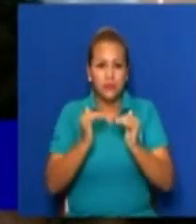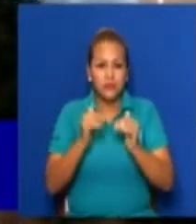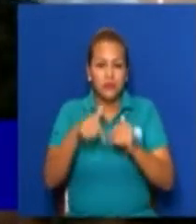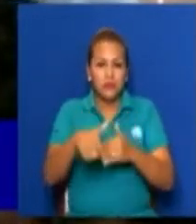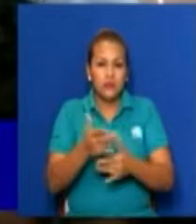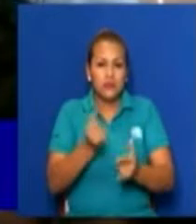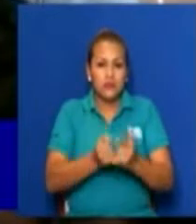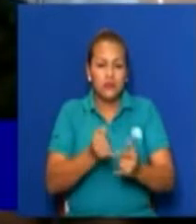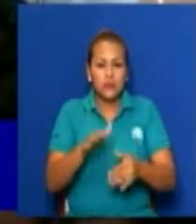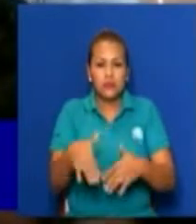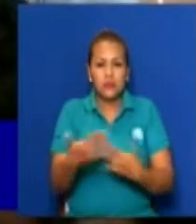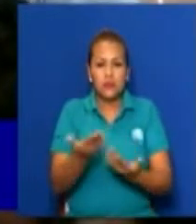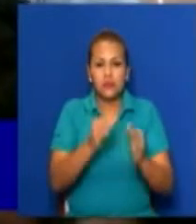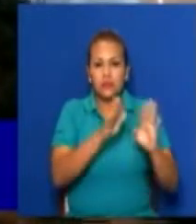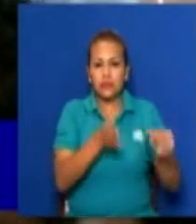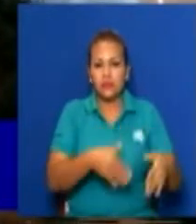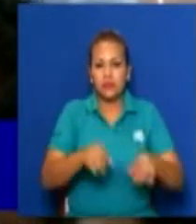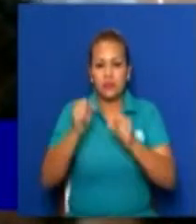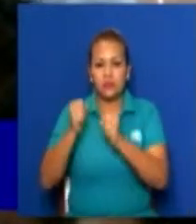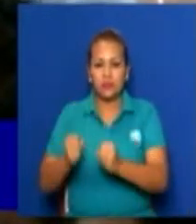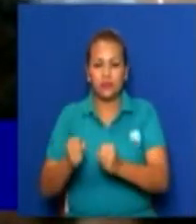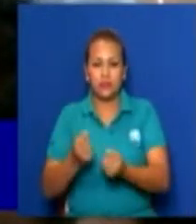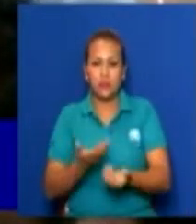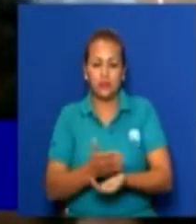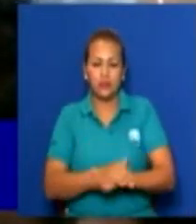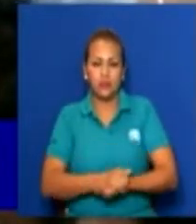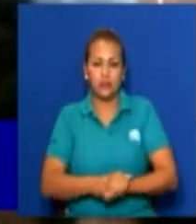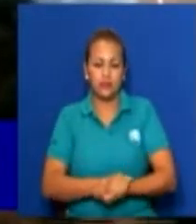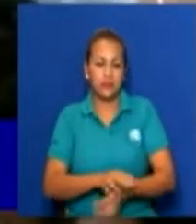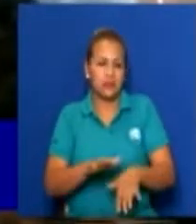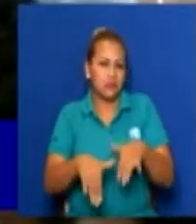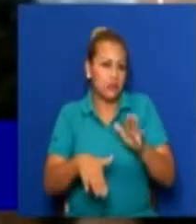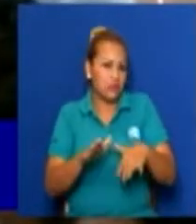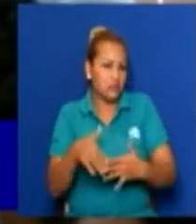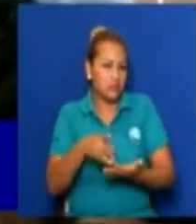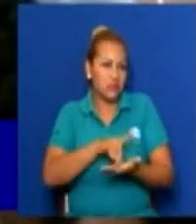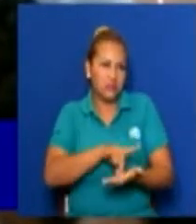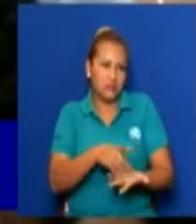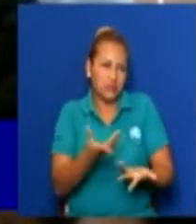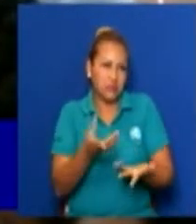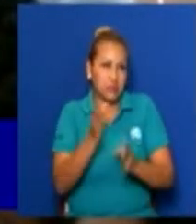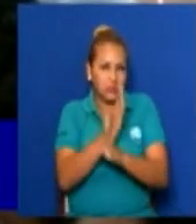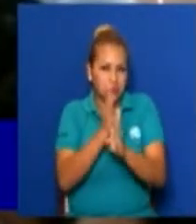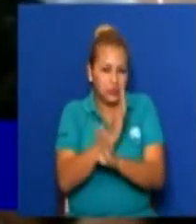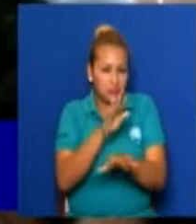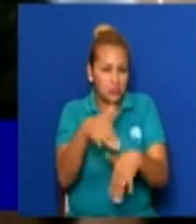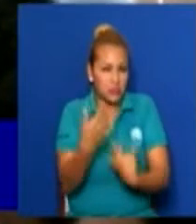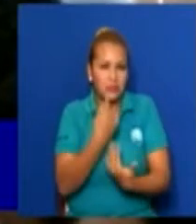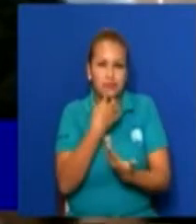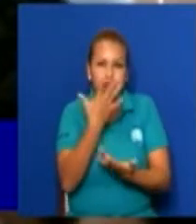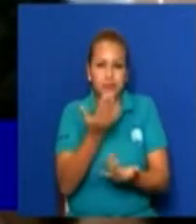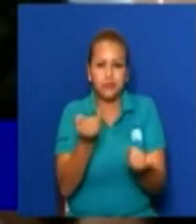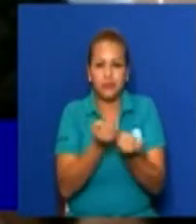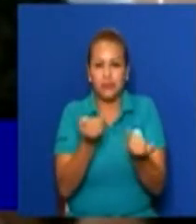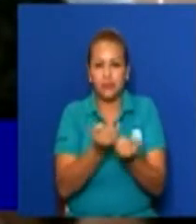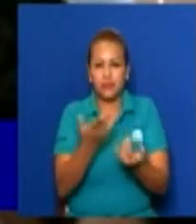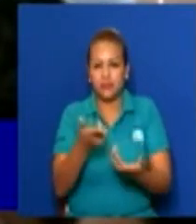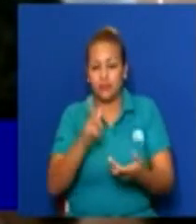entre hombres y mujeres. Es innegable que es un tema casi pendiente que